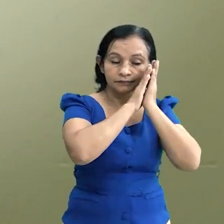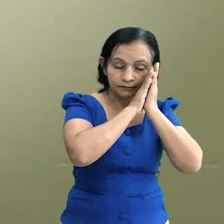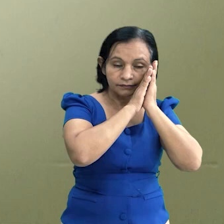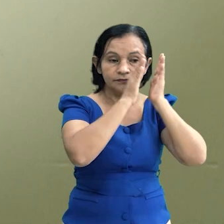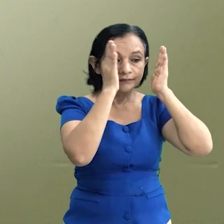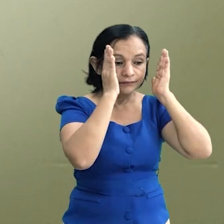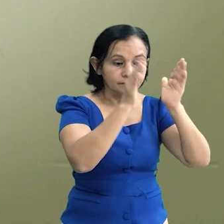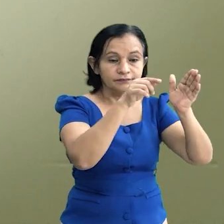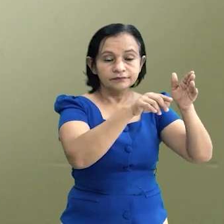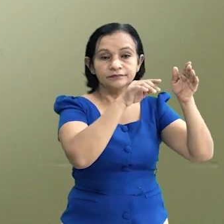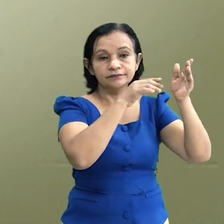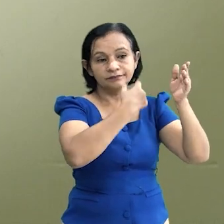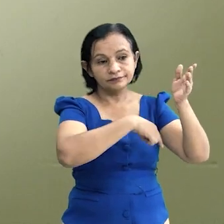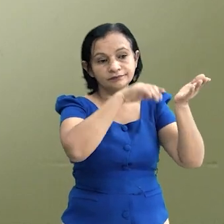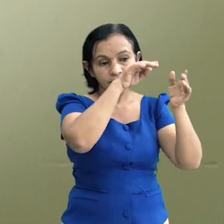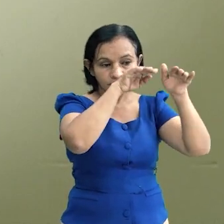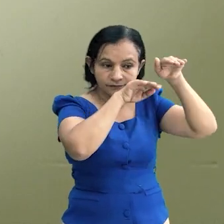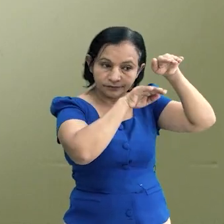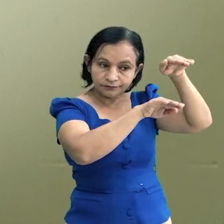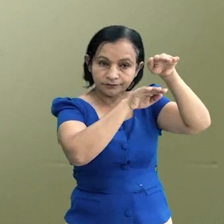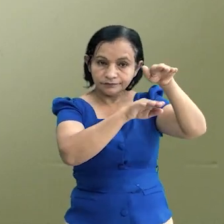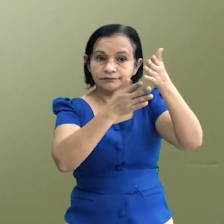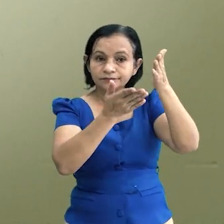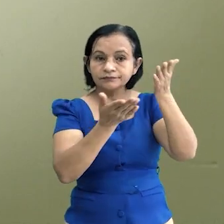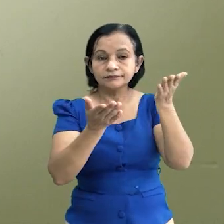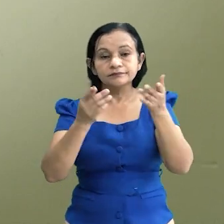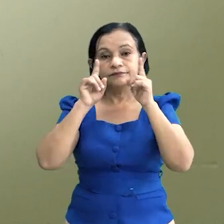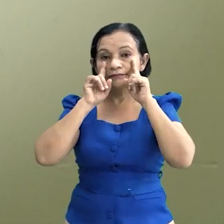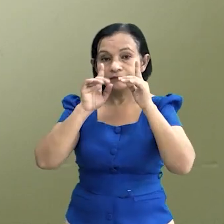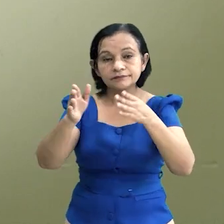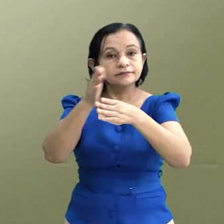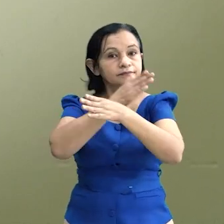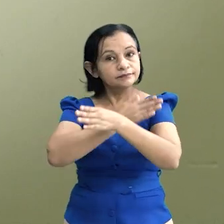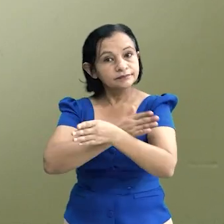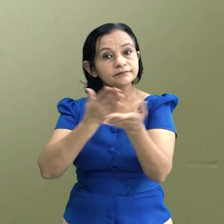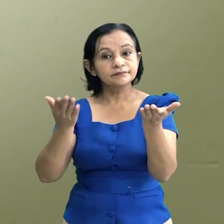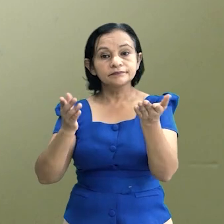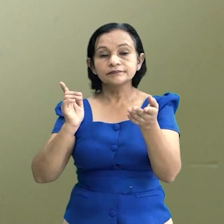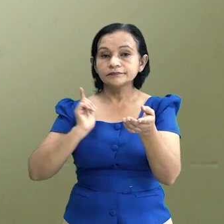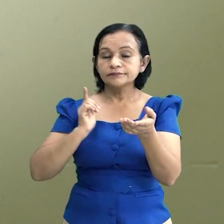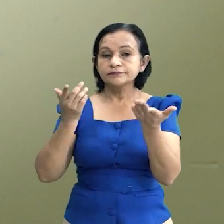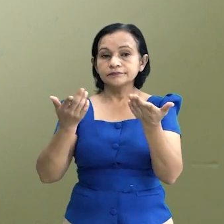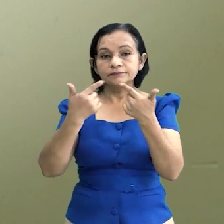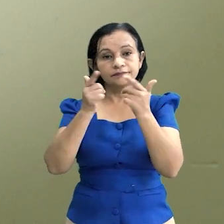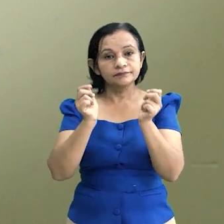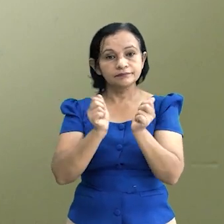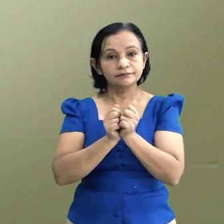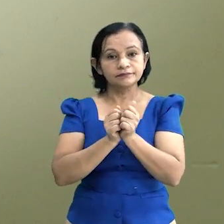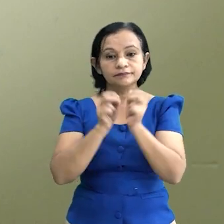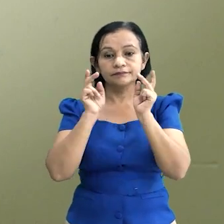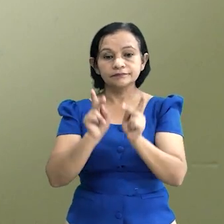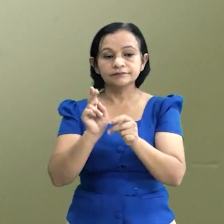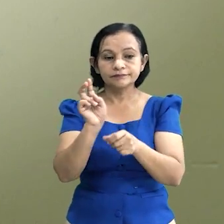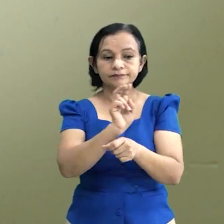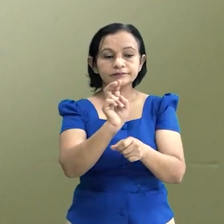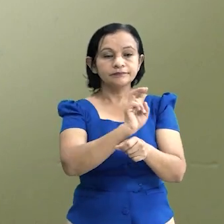directa, pues, y que tiene que ver la parte también de prevención. También tenemos un equipo que va a estar vigilando